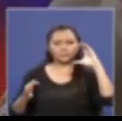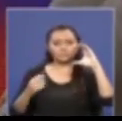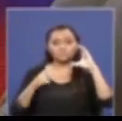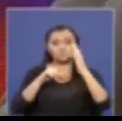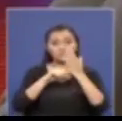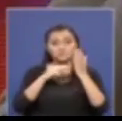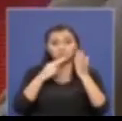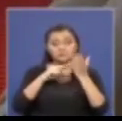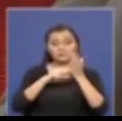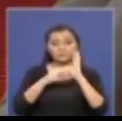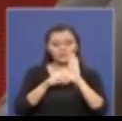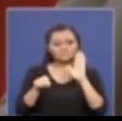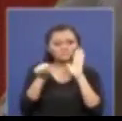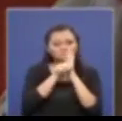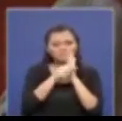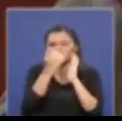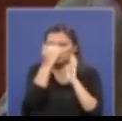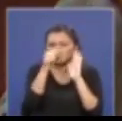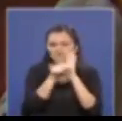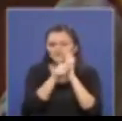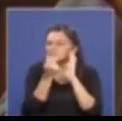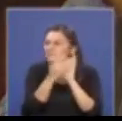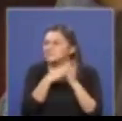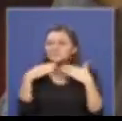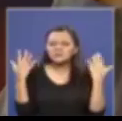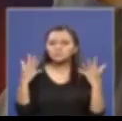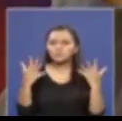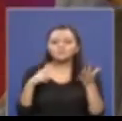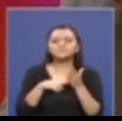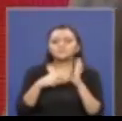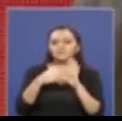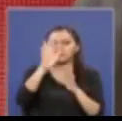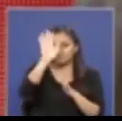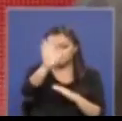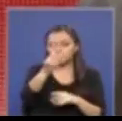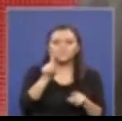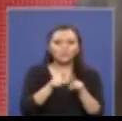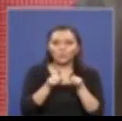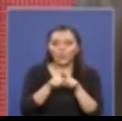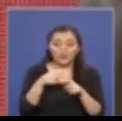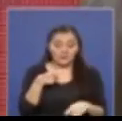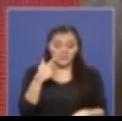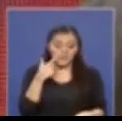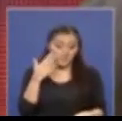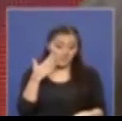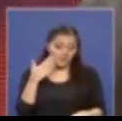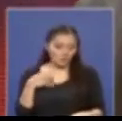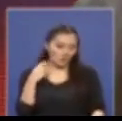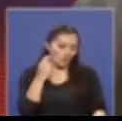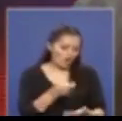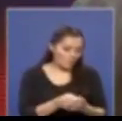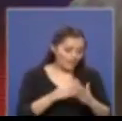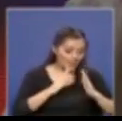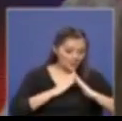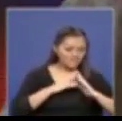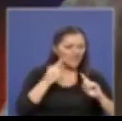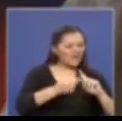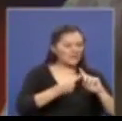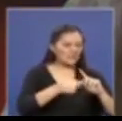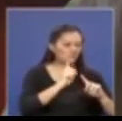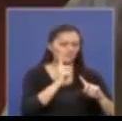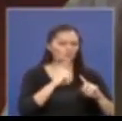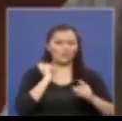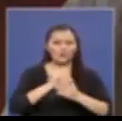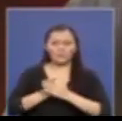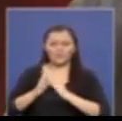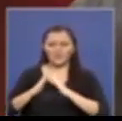malo. ¿Cómo va a ser malo un déficit? Un padre de familia que quiere comprarle una nueva casa a sus hijos para no tener que pagar arriendo, no